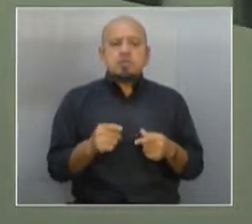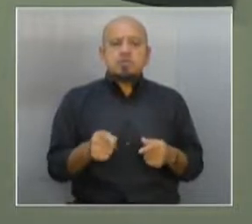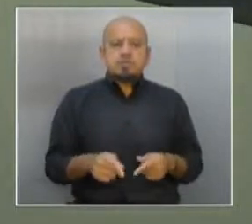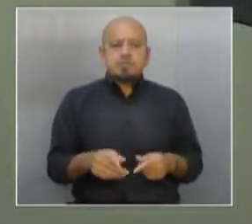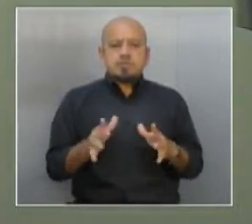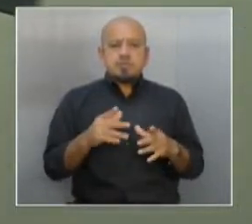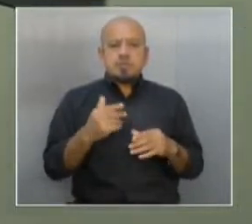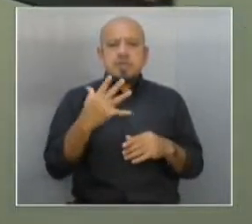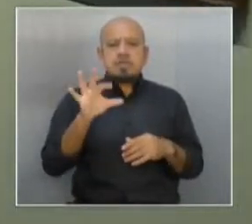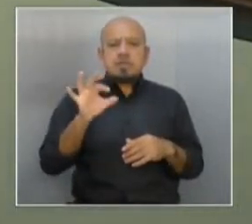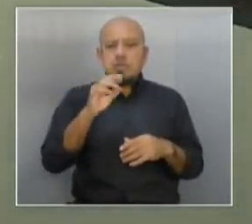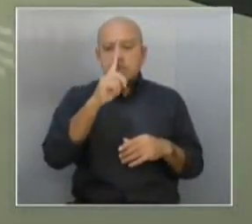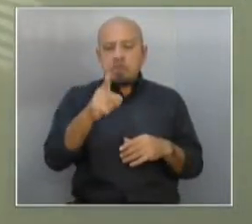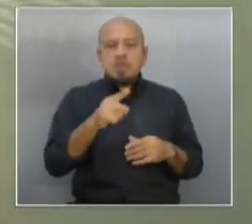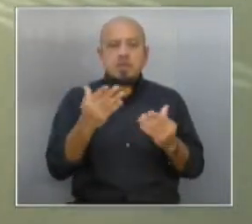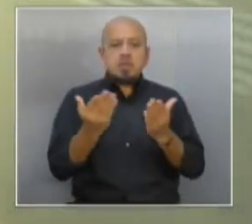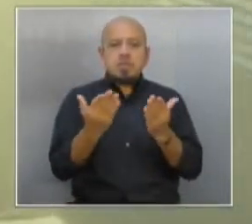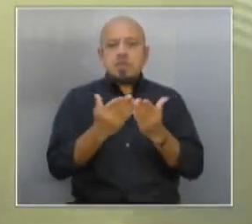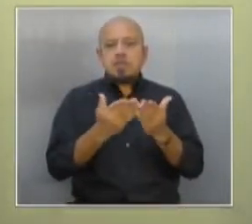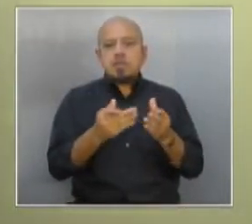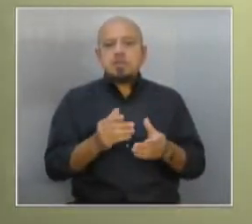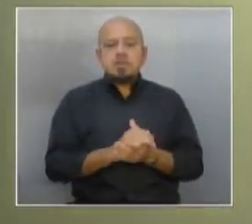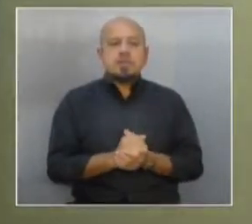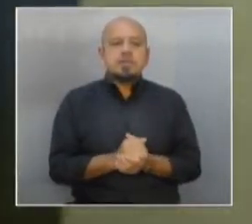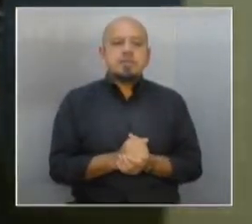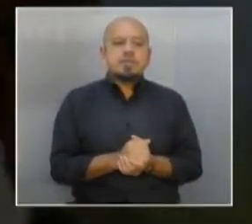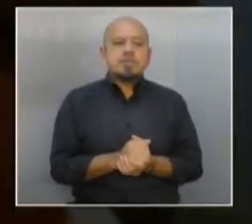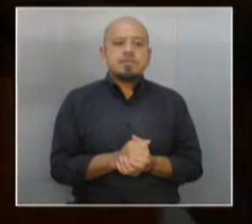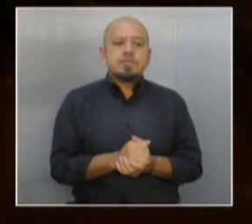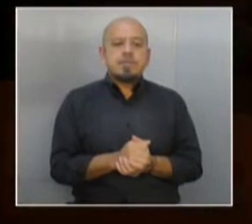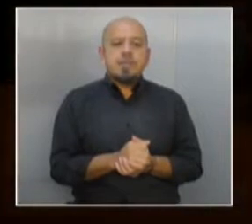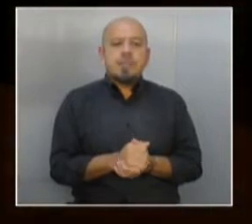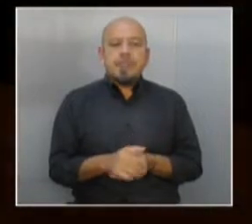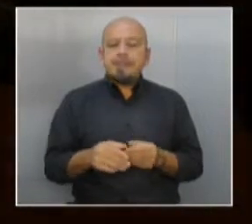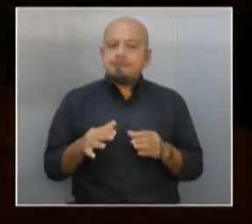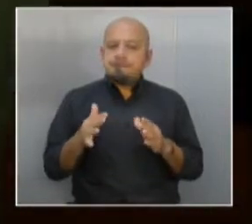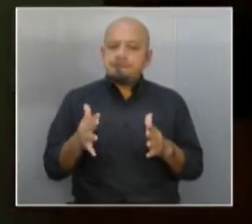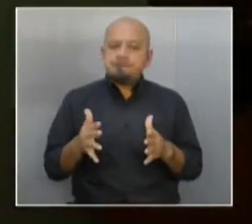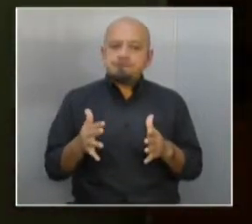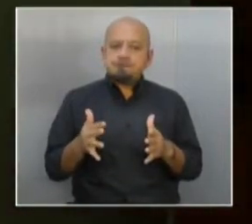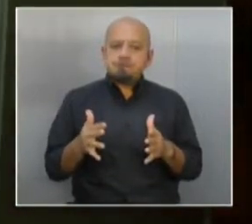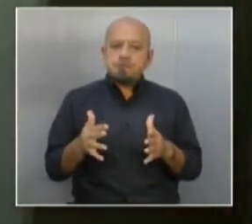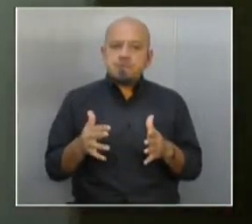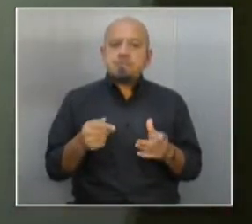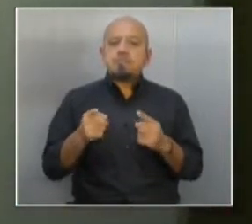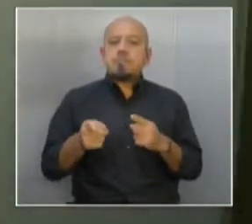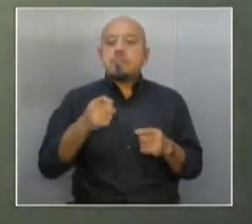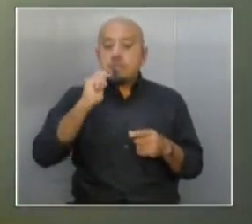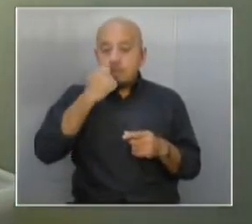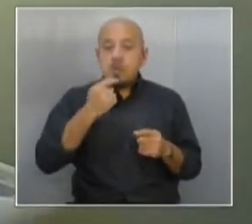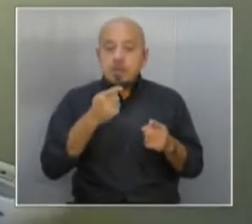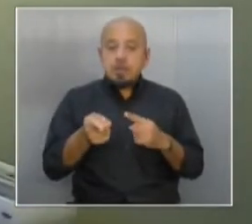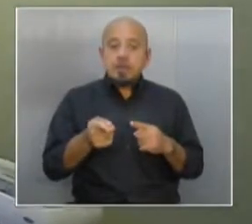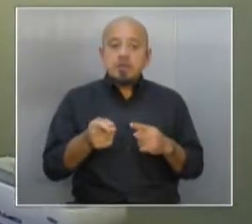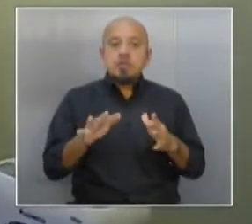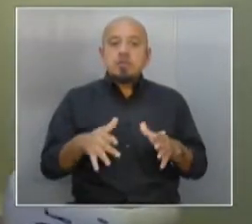llegamos a los 50.000 visitantes, o sea, viene mucha gente al Cabildo. Claro, sí. Bueno, eso que decías, es lindo como la